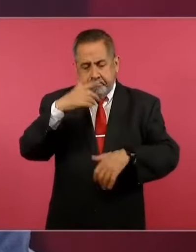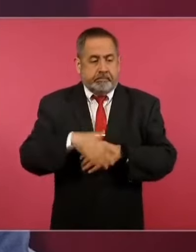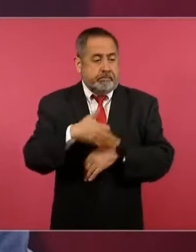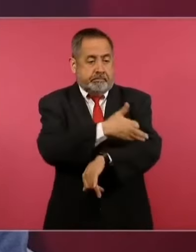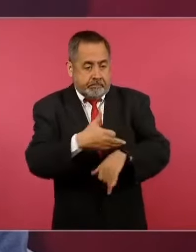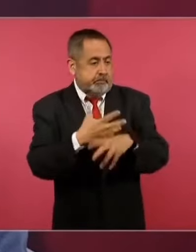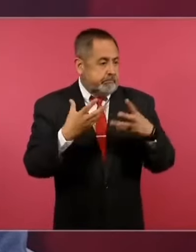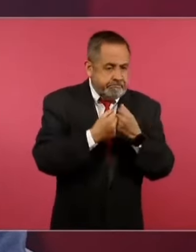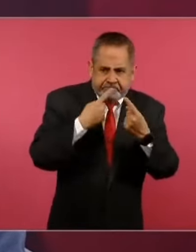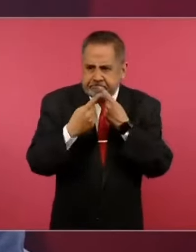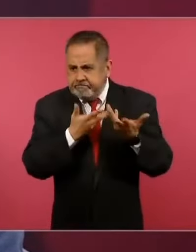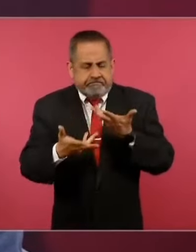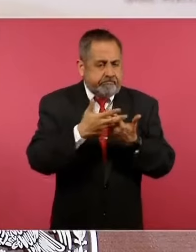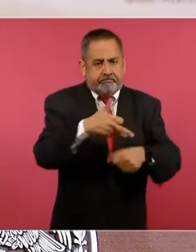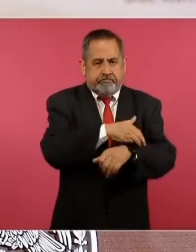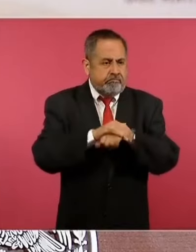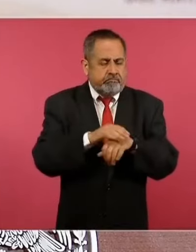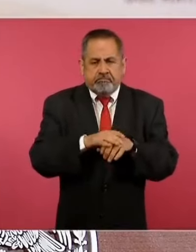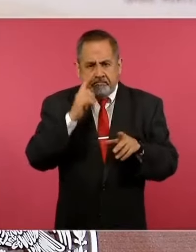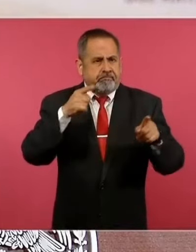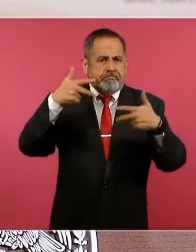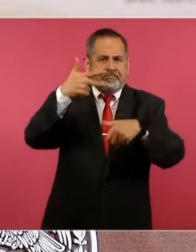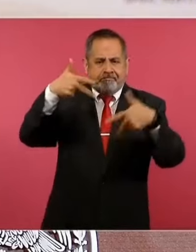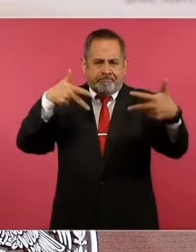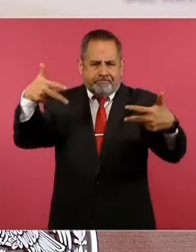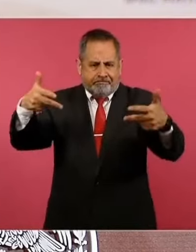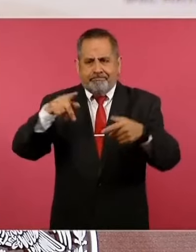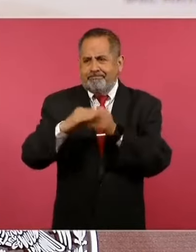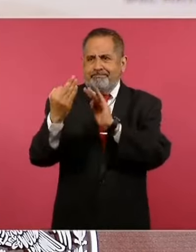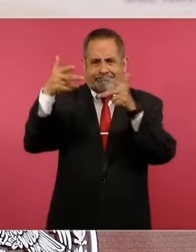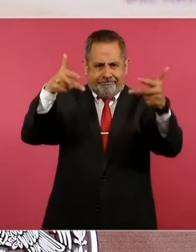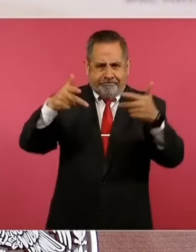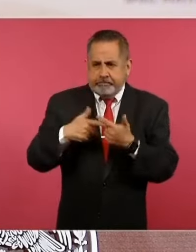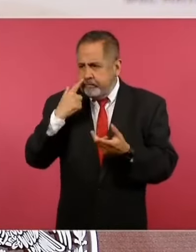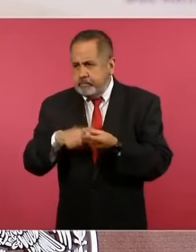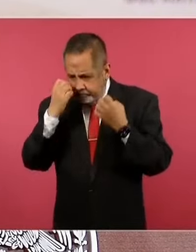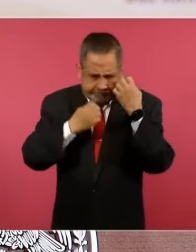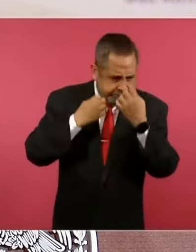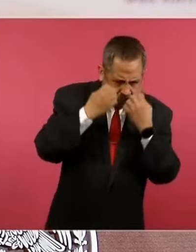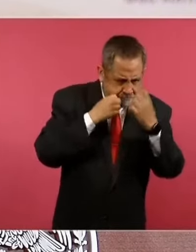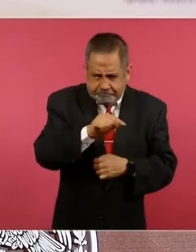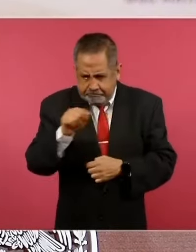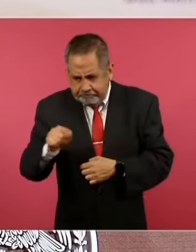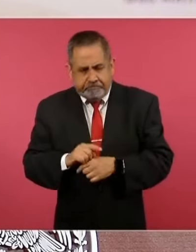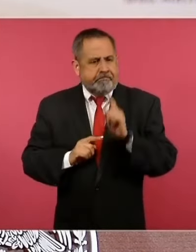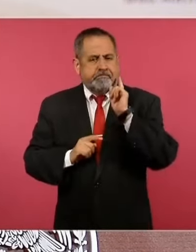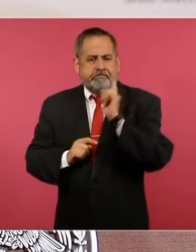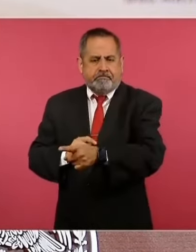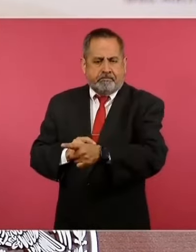Camila ya se habían dado a la tarea de revisar videos de las cámaras de varios domicilios cercanos a la casa y empezaban a señalar